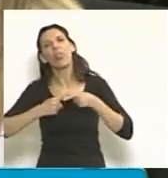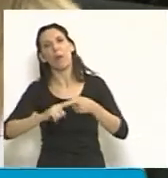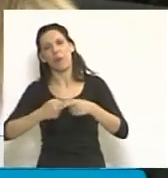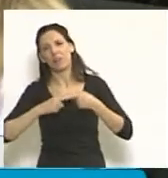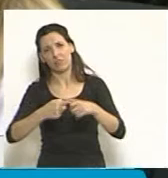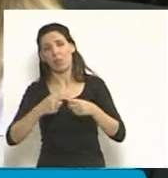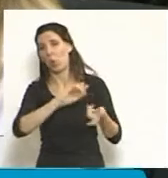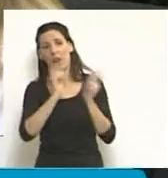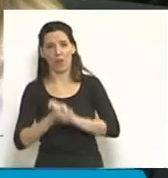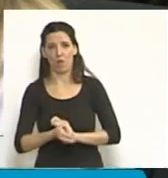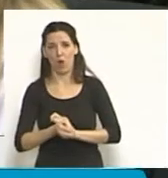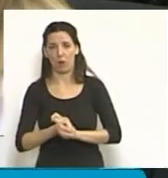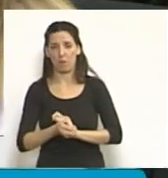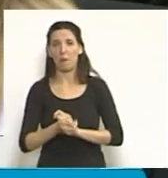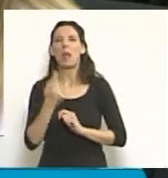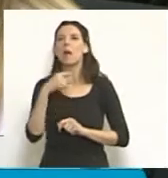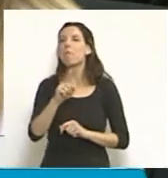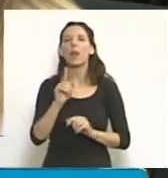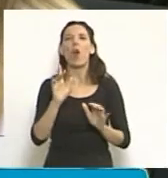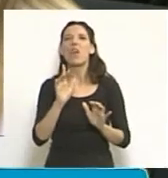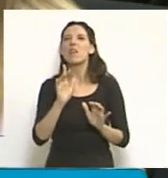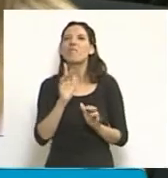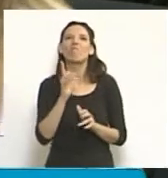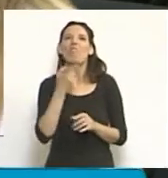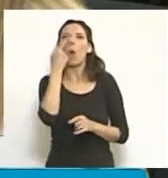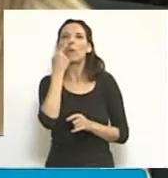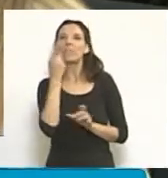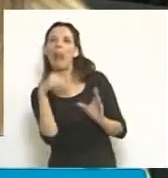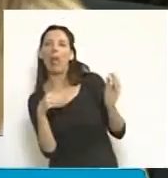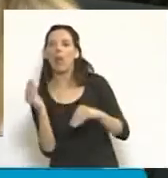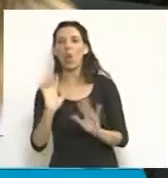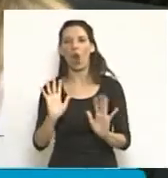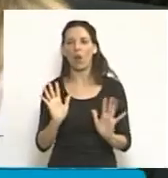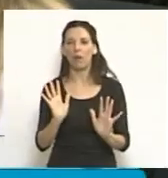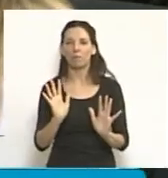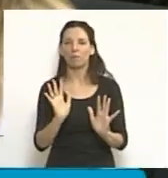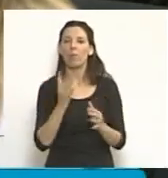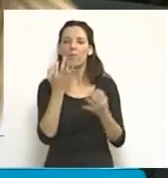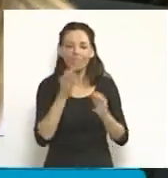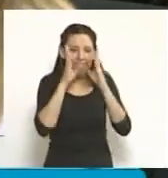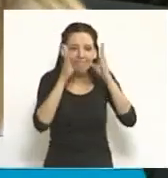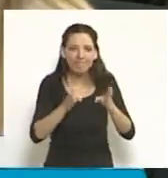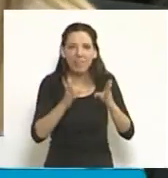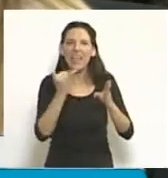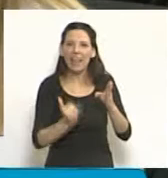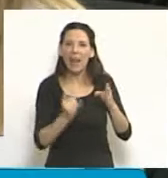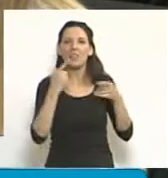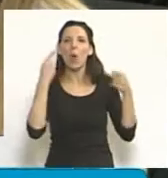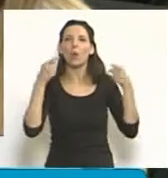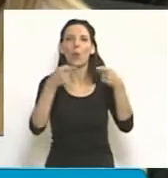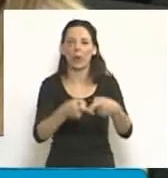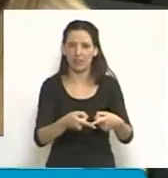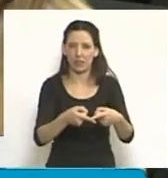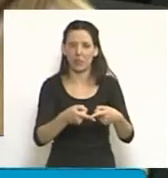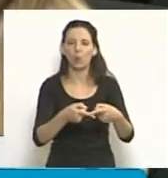exenta de cualquier tipo de interés coyuntural y que respondiera, obviamente, a un propósito para establecer